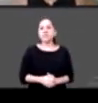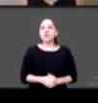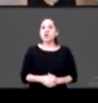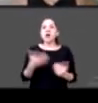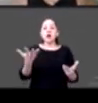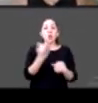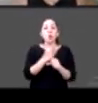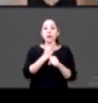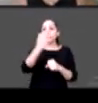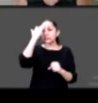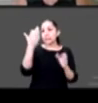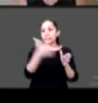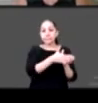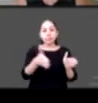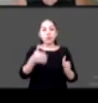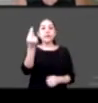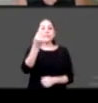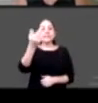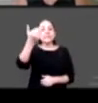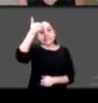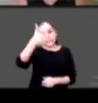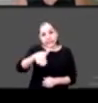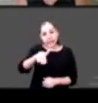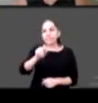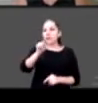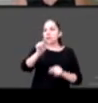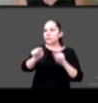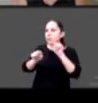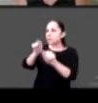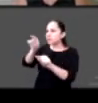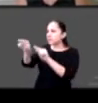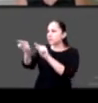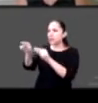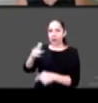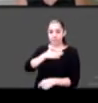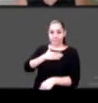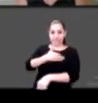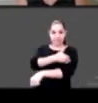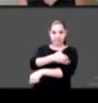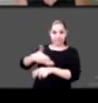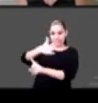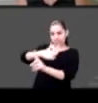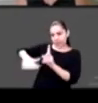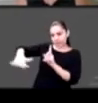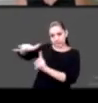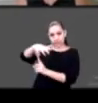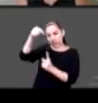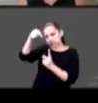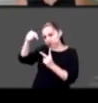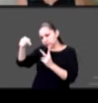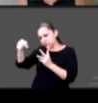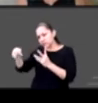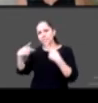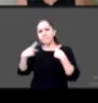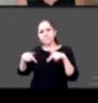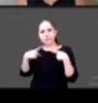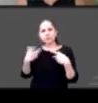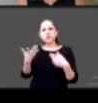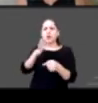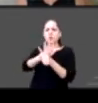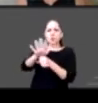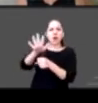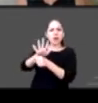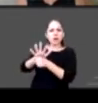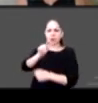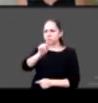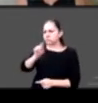las necesidades de cada, pero de cada miembro de nuestras familias. Un bebé tiene necesidades muy diferentes como